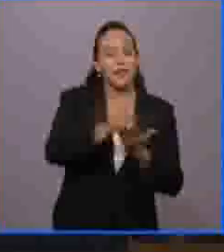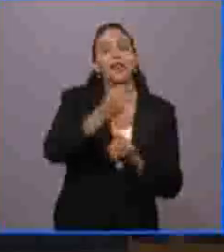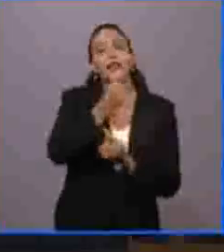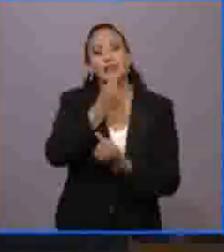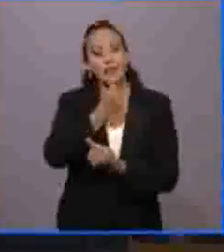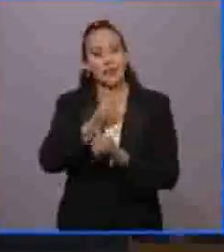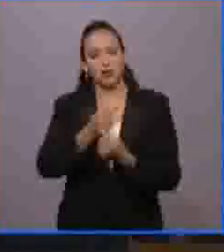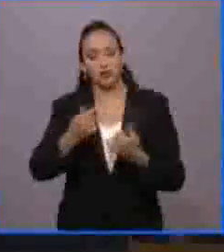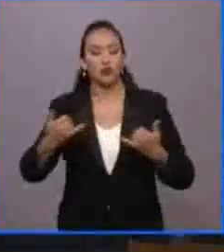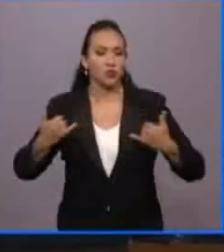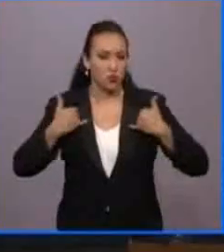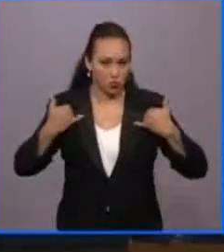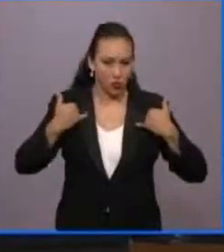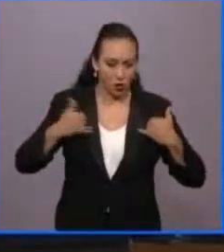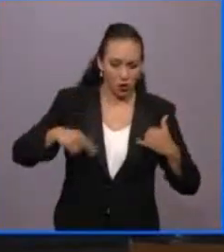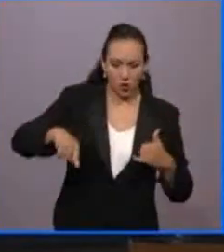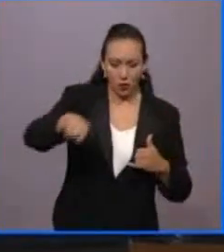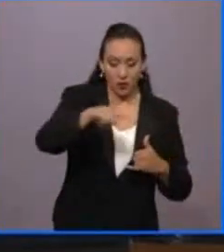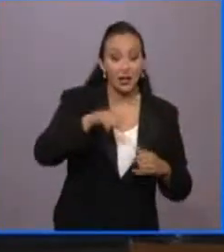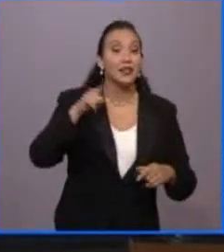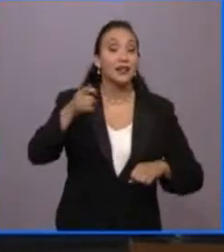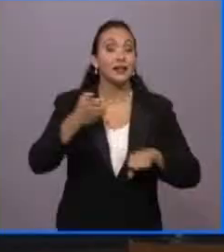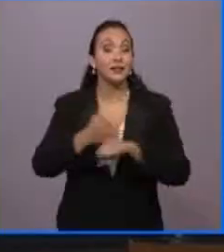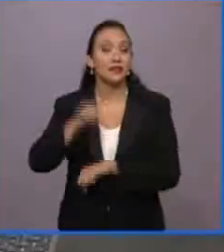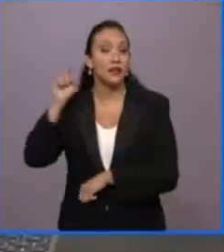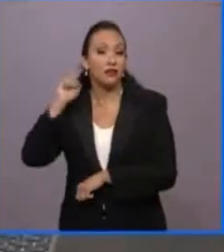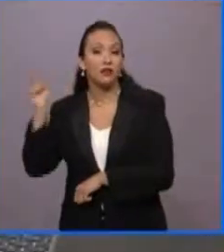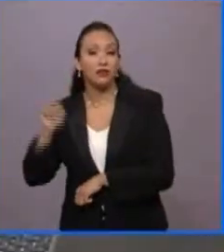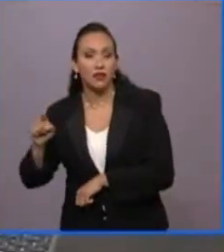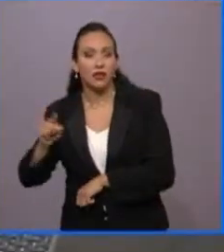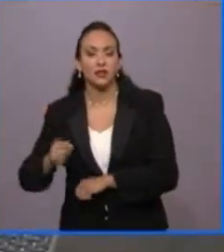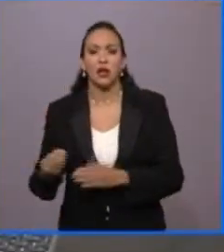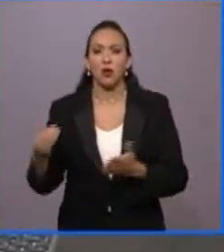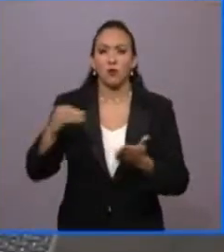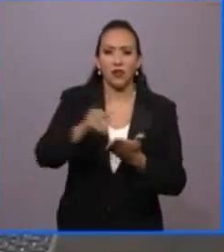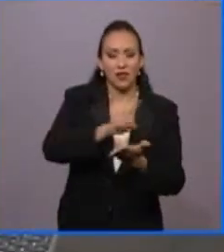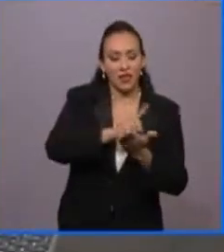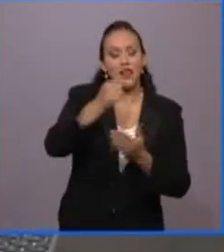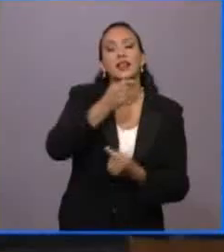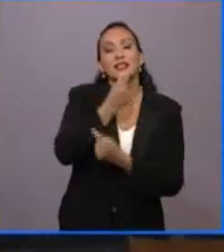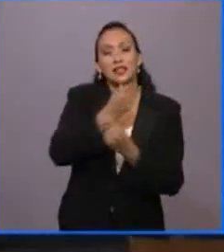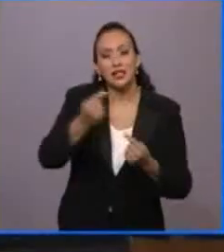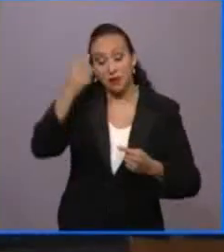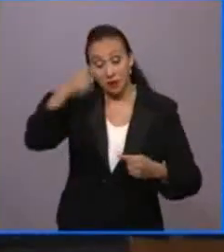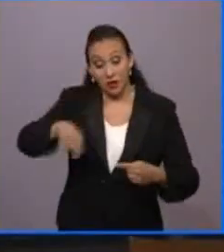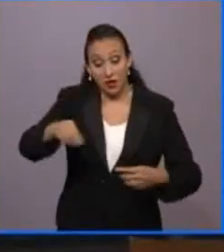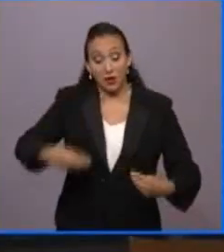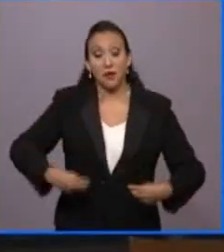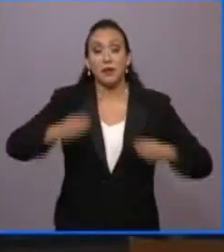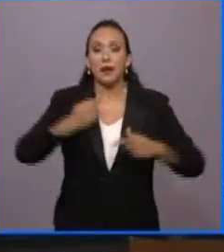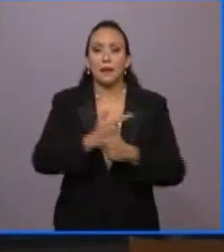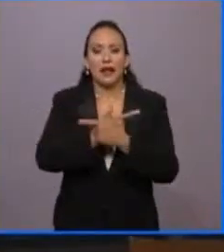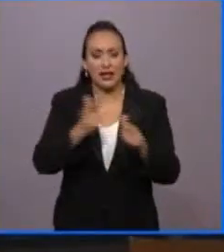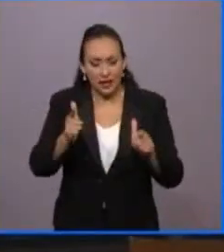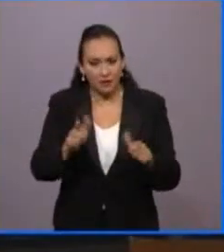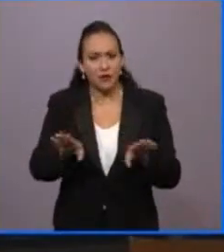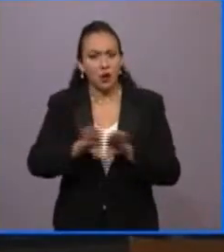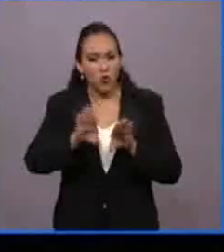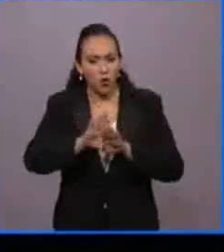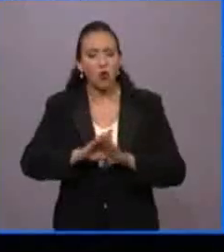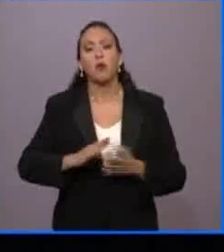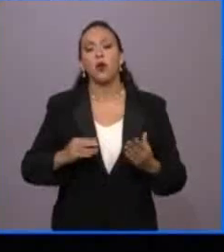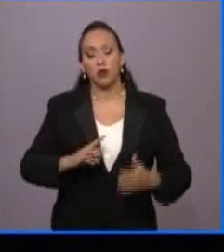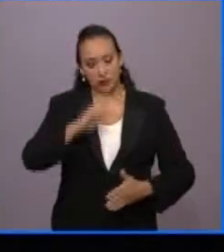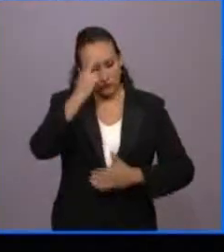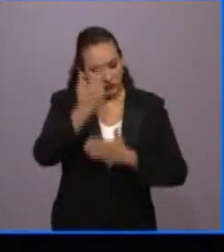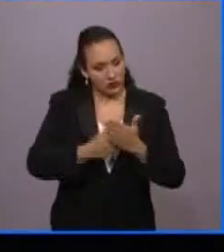de Niñas, Niños y Adolescentes de Zacatecas establezca el derecho de las infancias a vivir una vida libre de violencia,